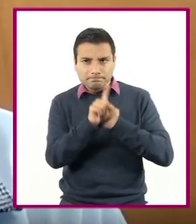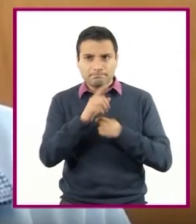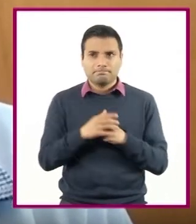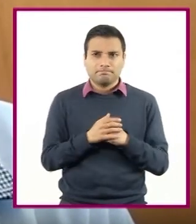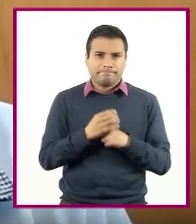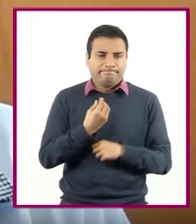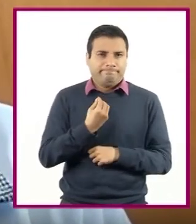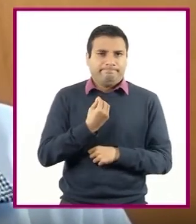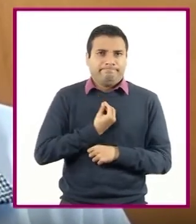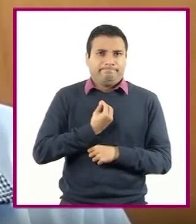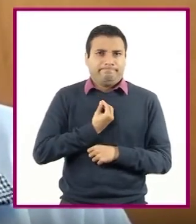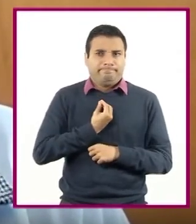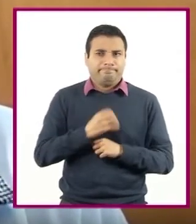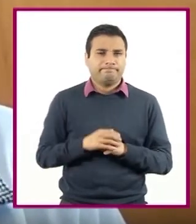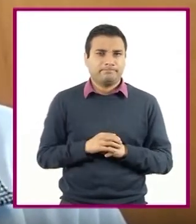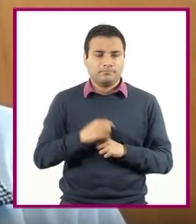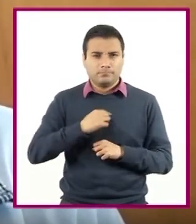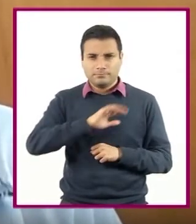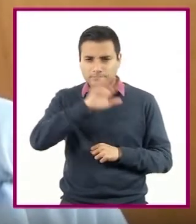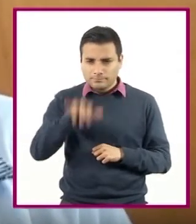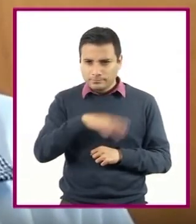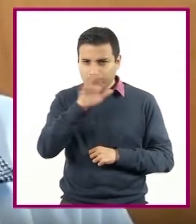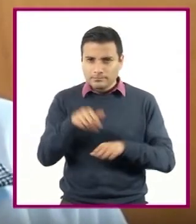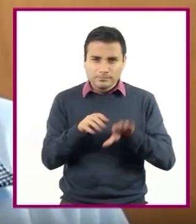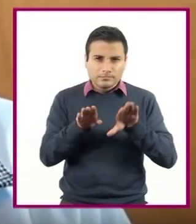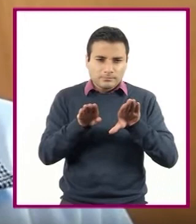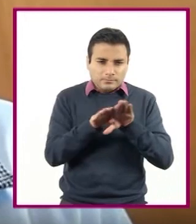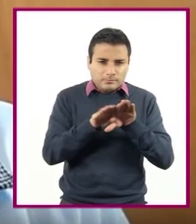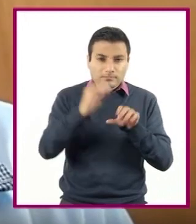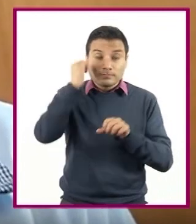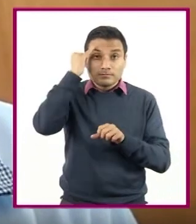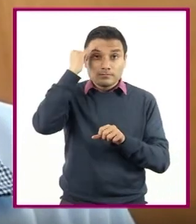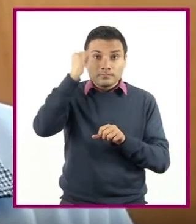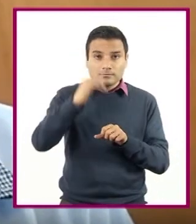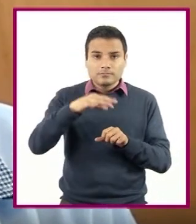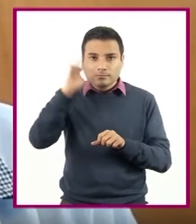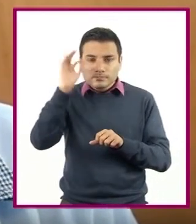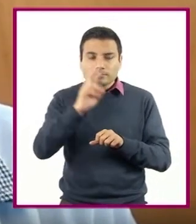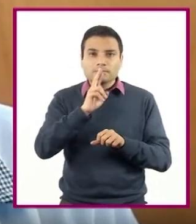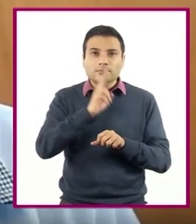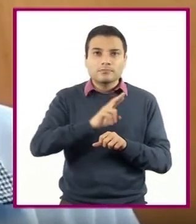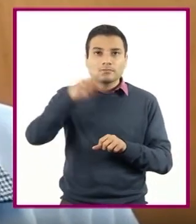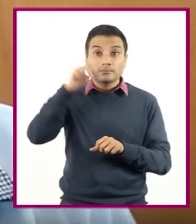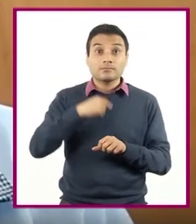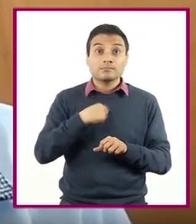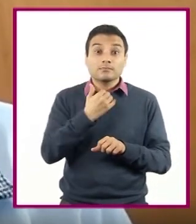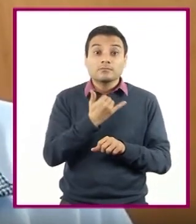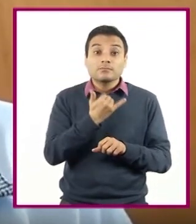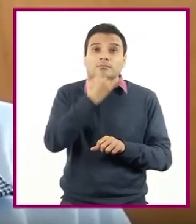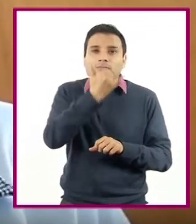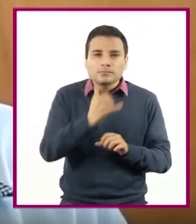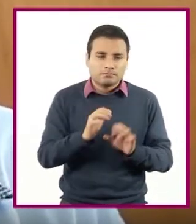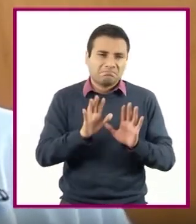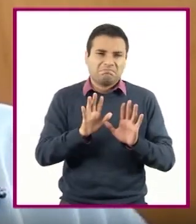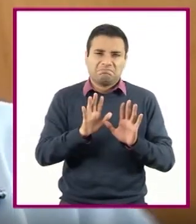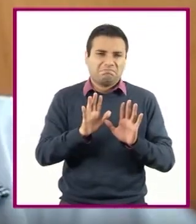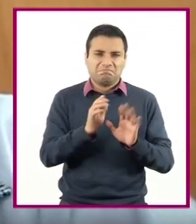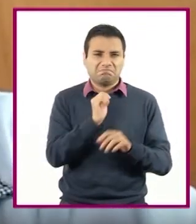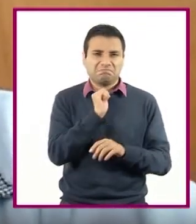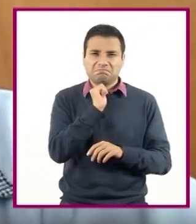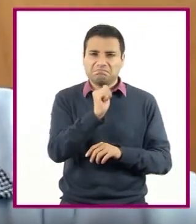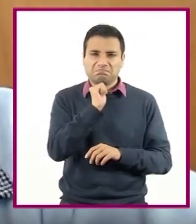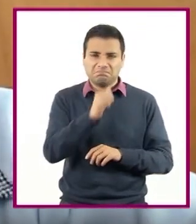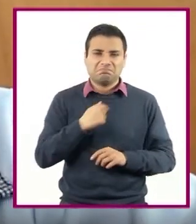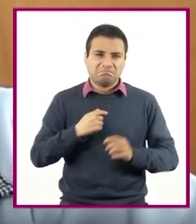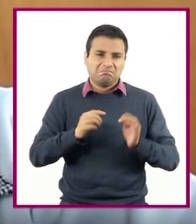situaciones, creyendo buscar la mejor solución, y no tenemos temor a equivocarnos ante un pensamiento que creemos que es el